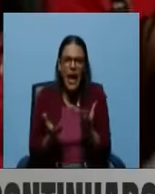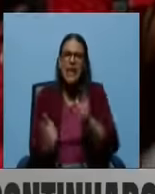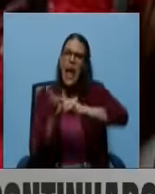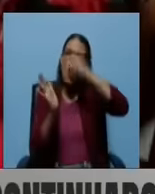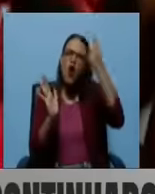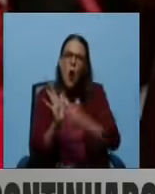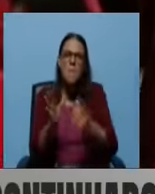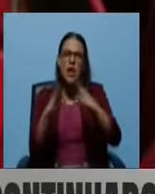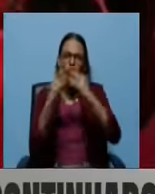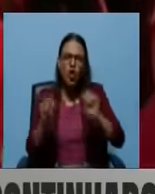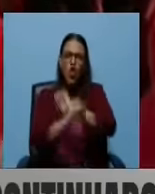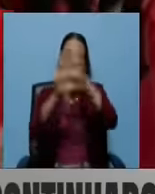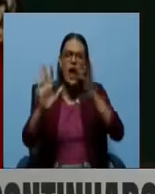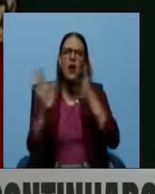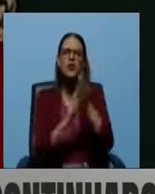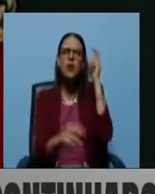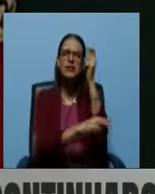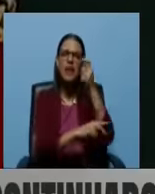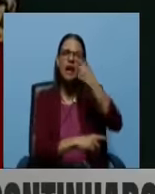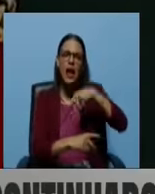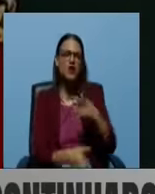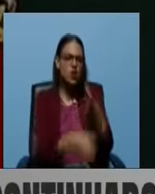plena, clara, de la tarea que tenemos.